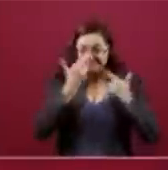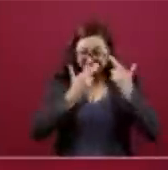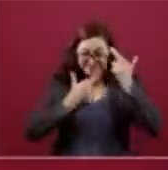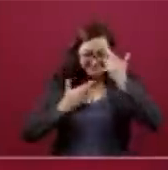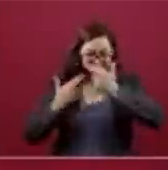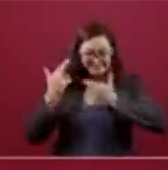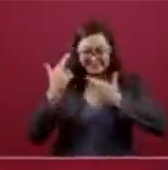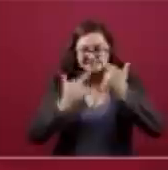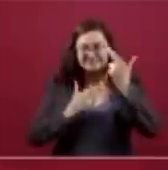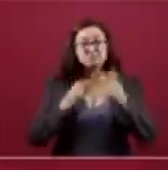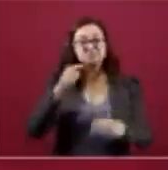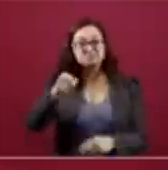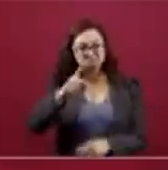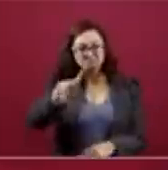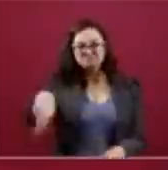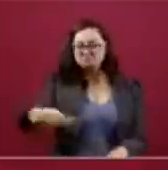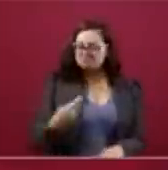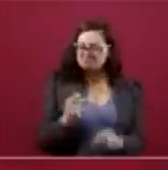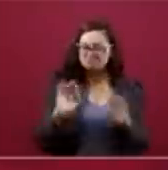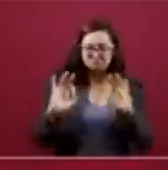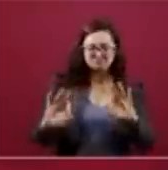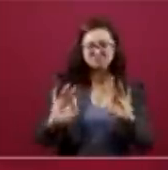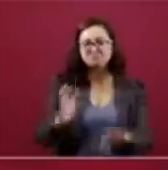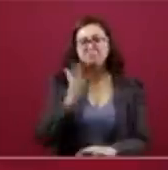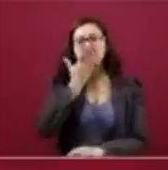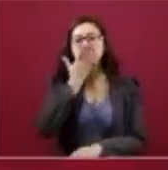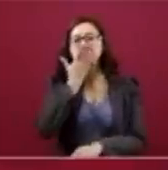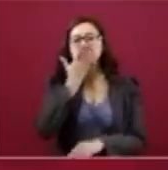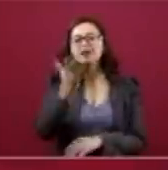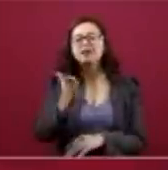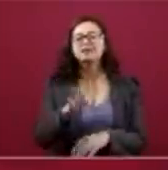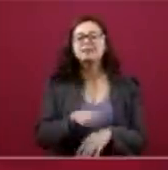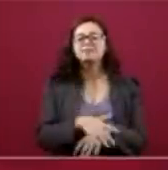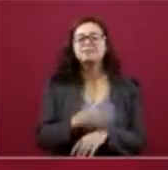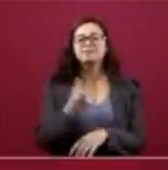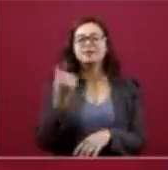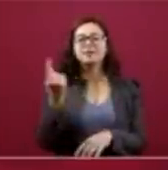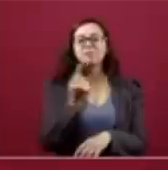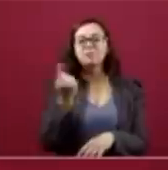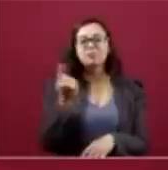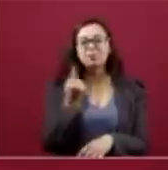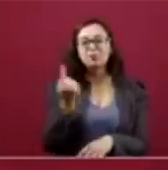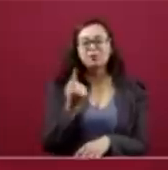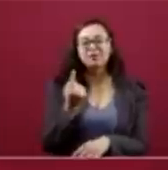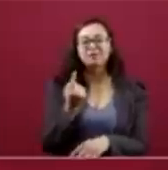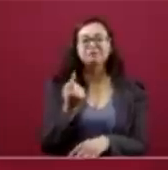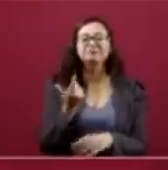pregunta, porque vamos a fortalecer